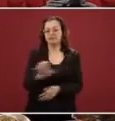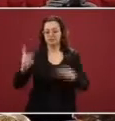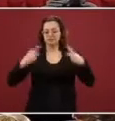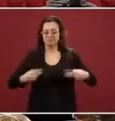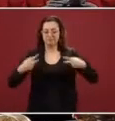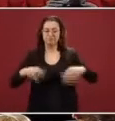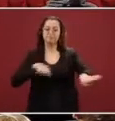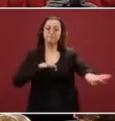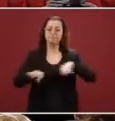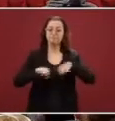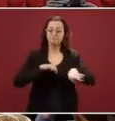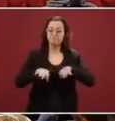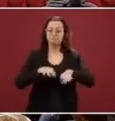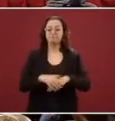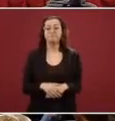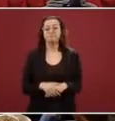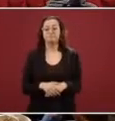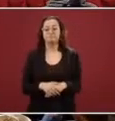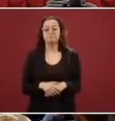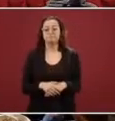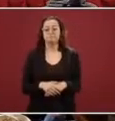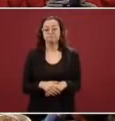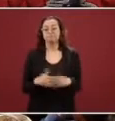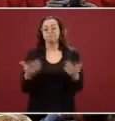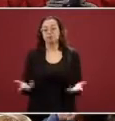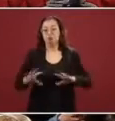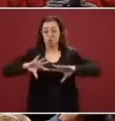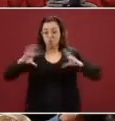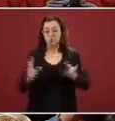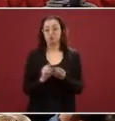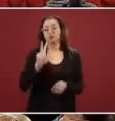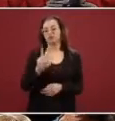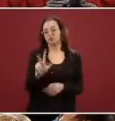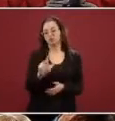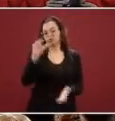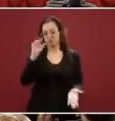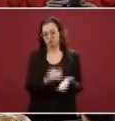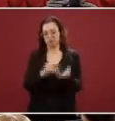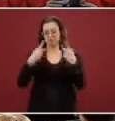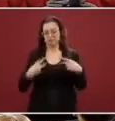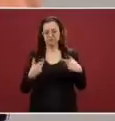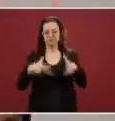trabajadores, estimando que vamos a rebasar la cantidad de 18.000 trabajadores. La obra se